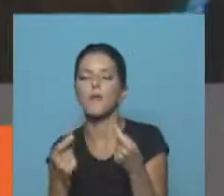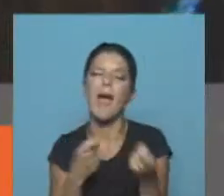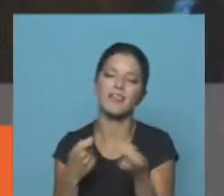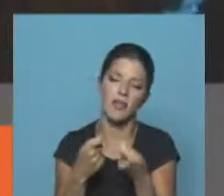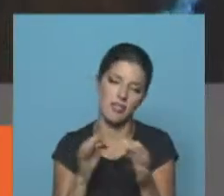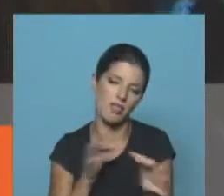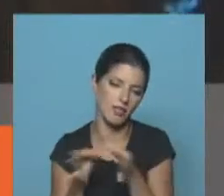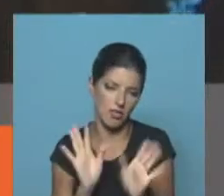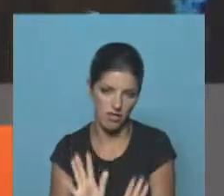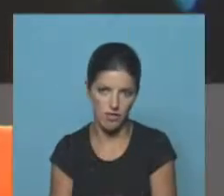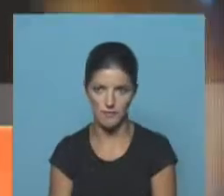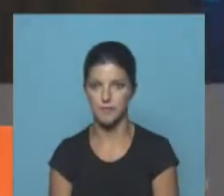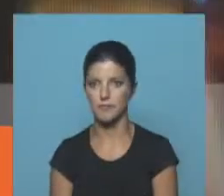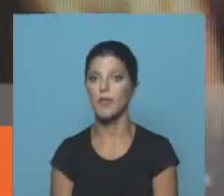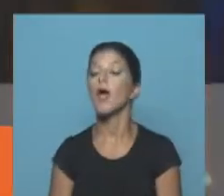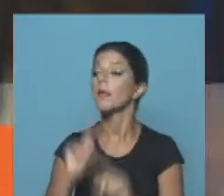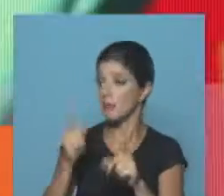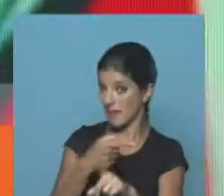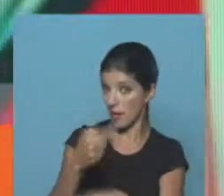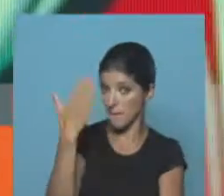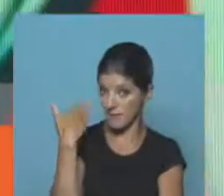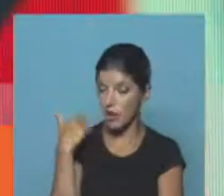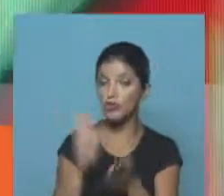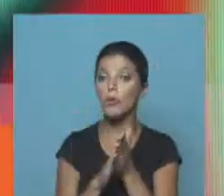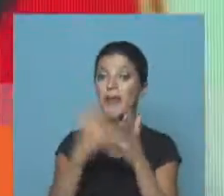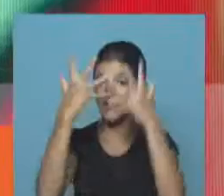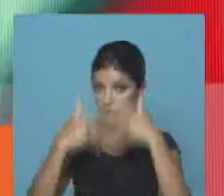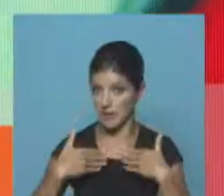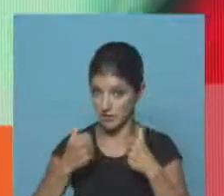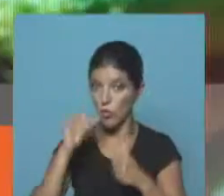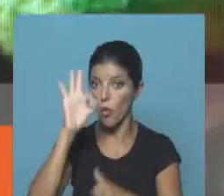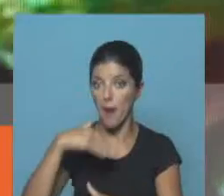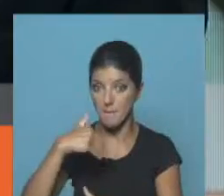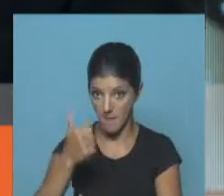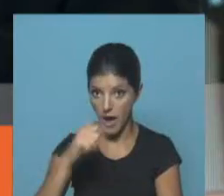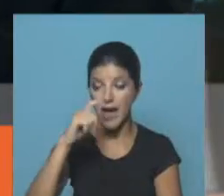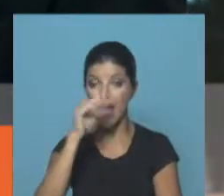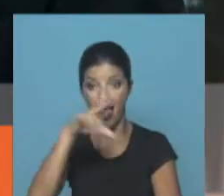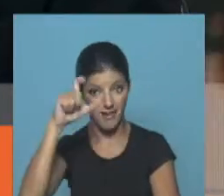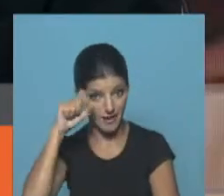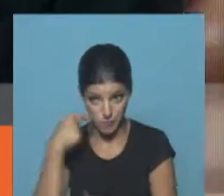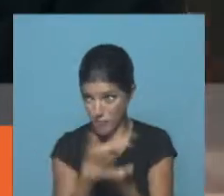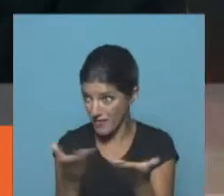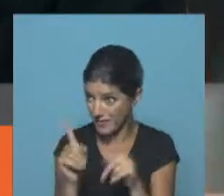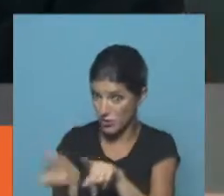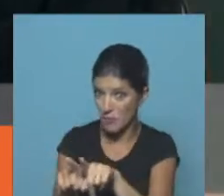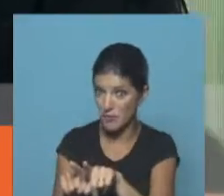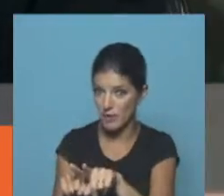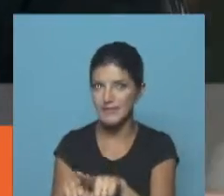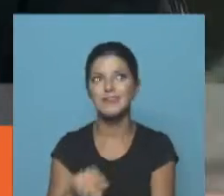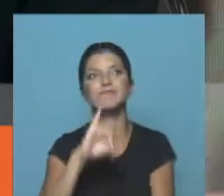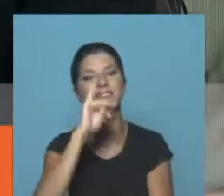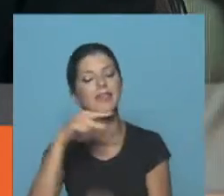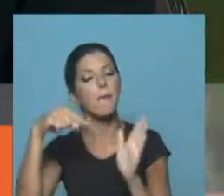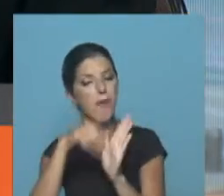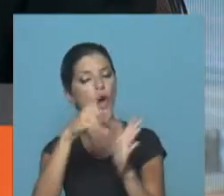discusión del Obamacare esta misma semana es una demostración. Es así, es el Obamacare, pero a diferencia de todo lo demás, el Obamacare